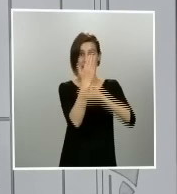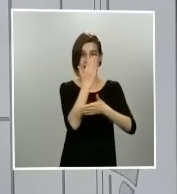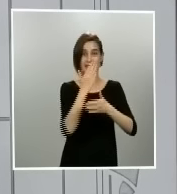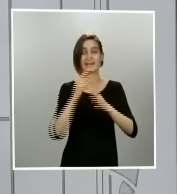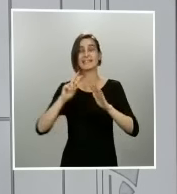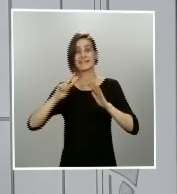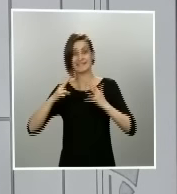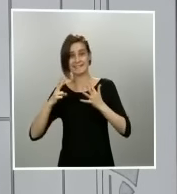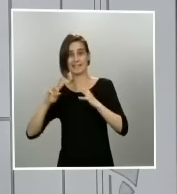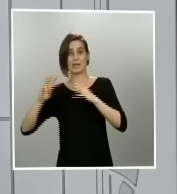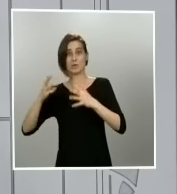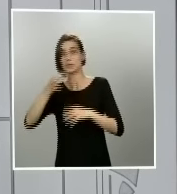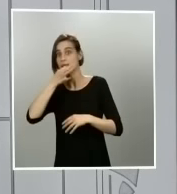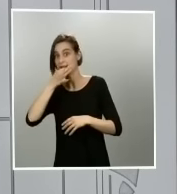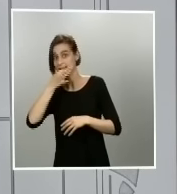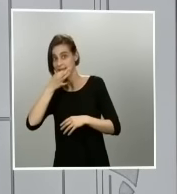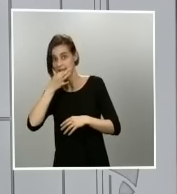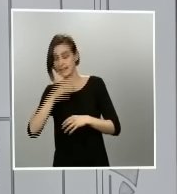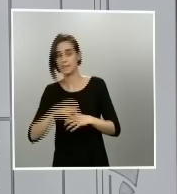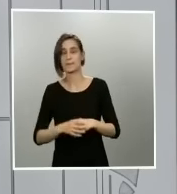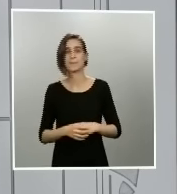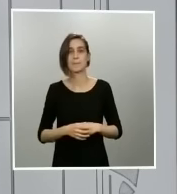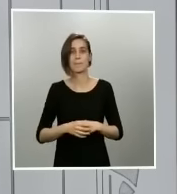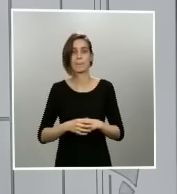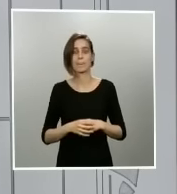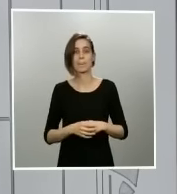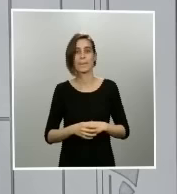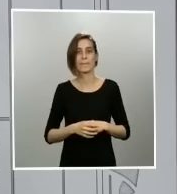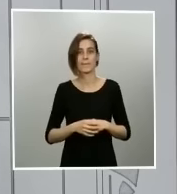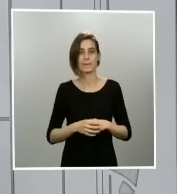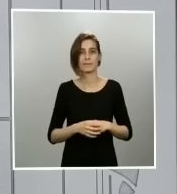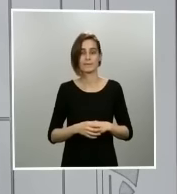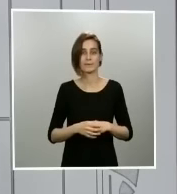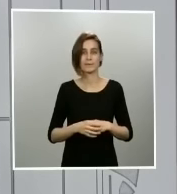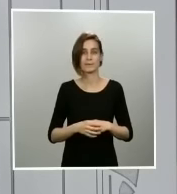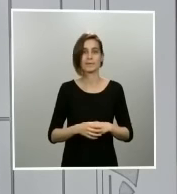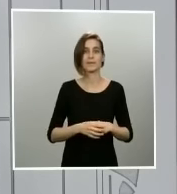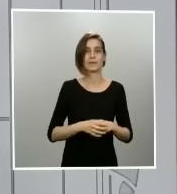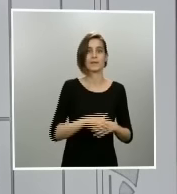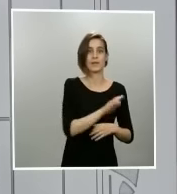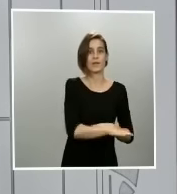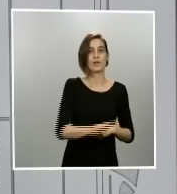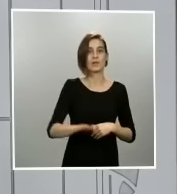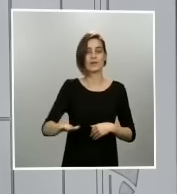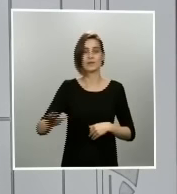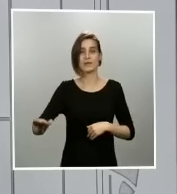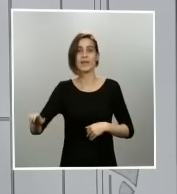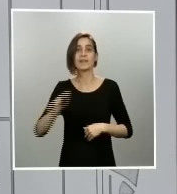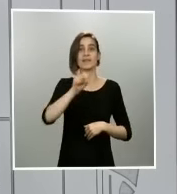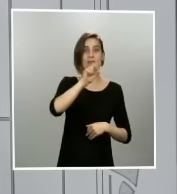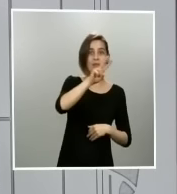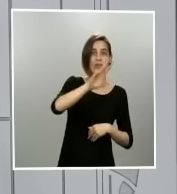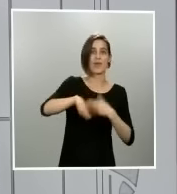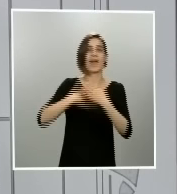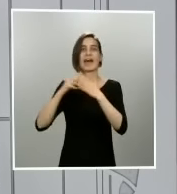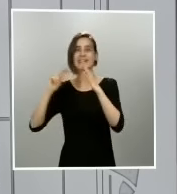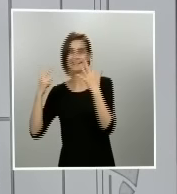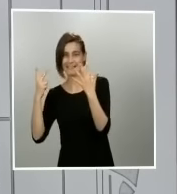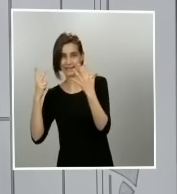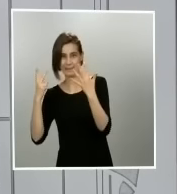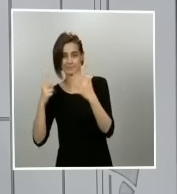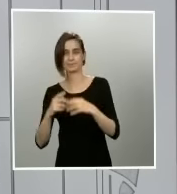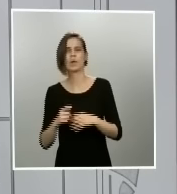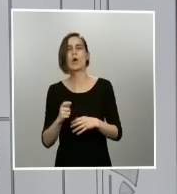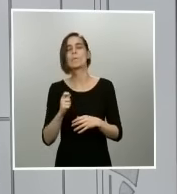ya en una pandemia. Y así comenzó esta historia, una pesadilla que se ha vivido durante varios días.